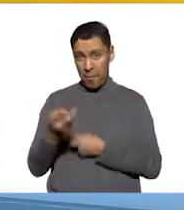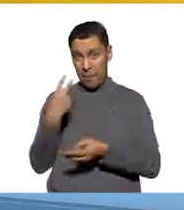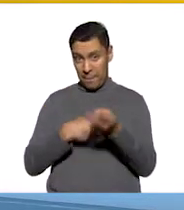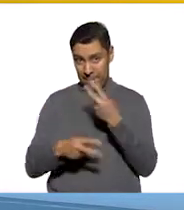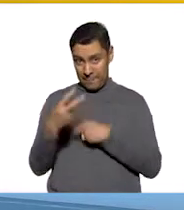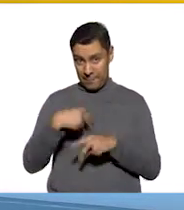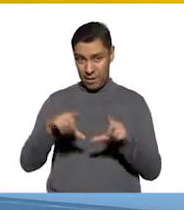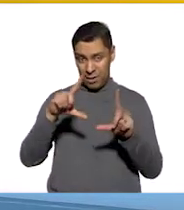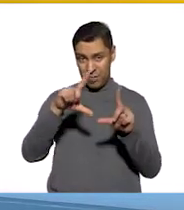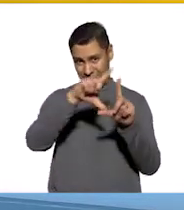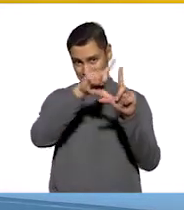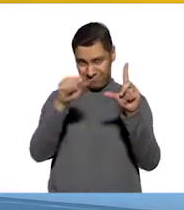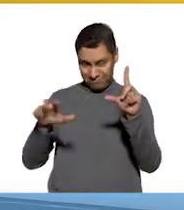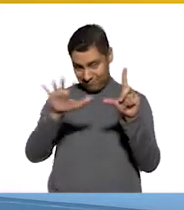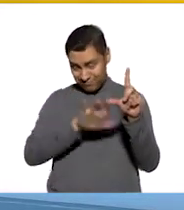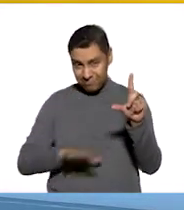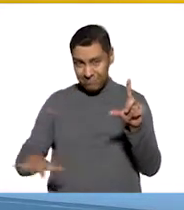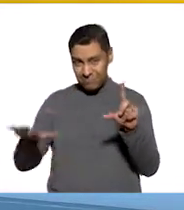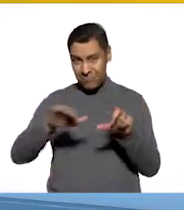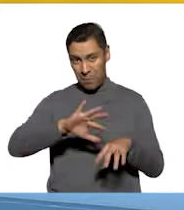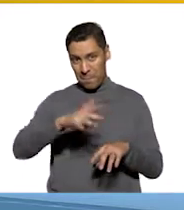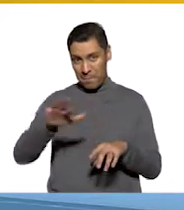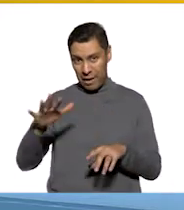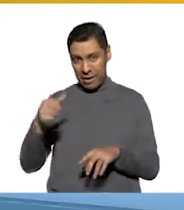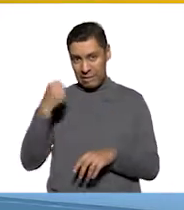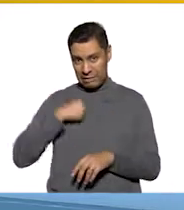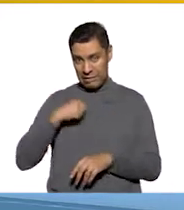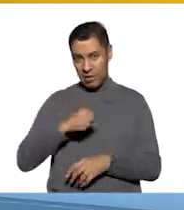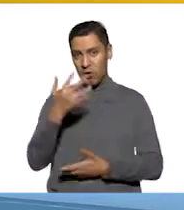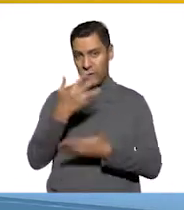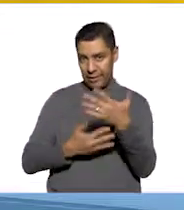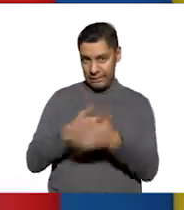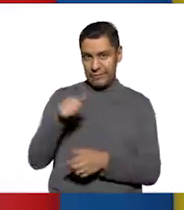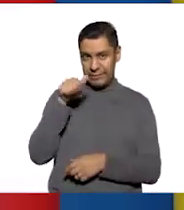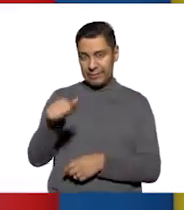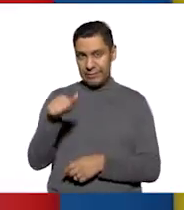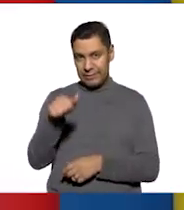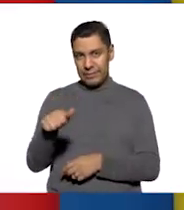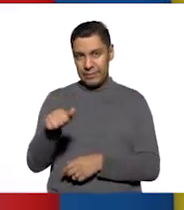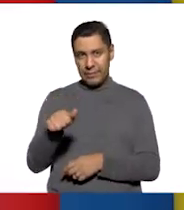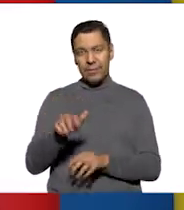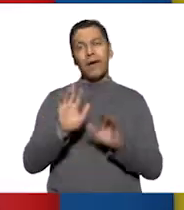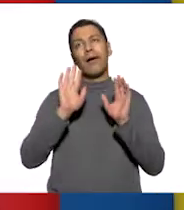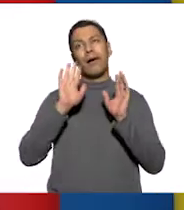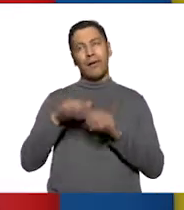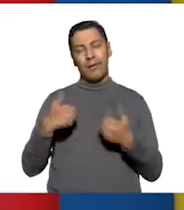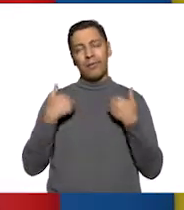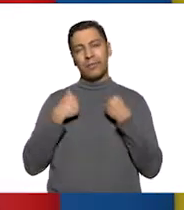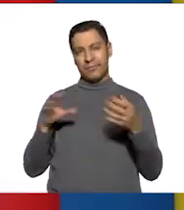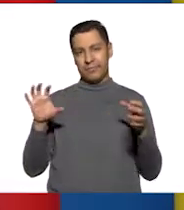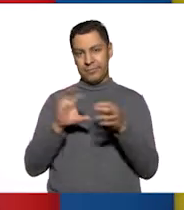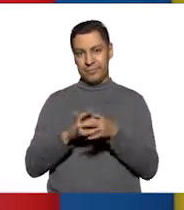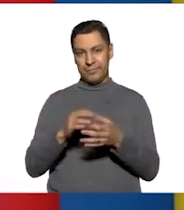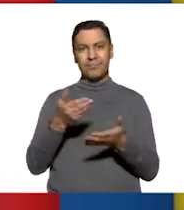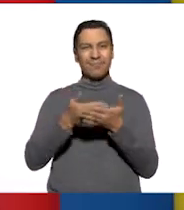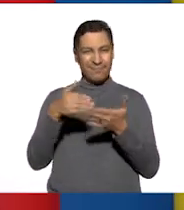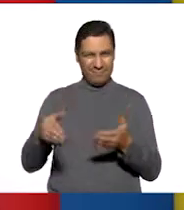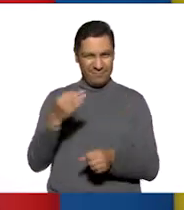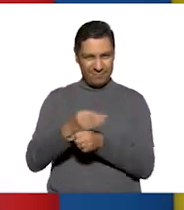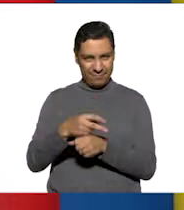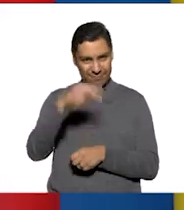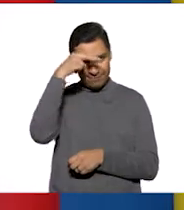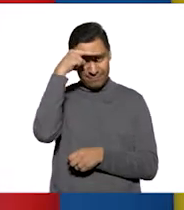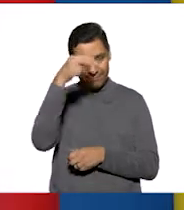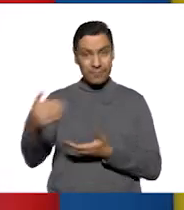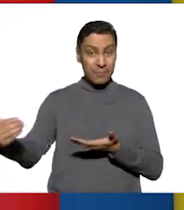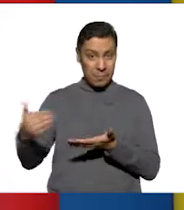Océano Atlántico que se llevaron a cabo durante los siglos XV y XVI. Así es. En nuestro actual país, por ejemplo,